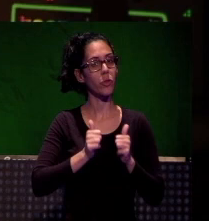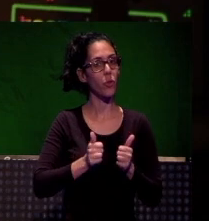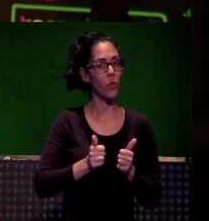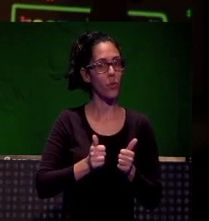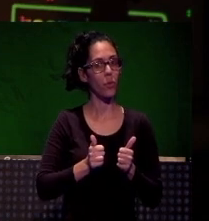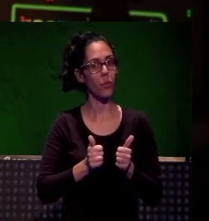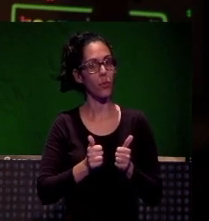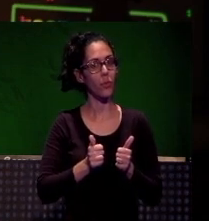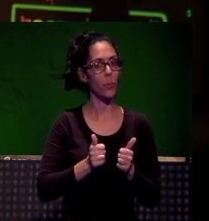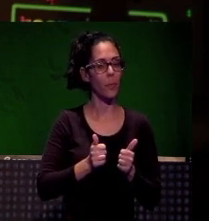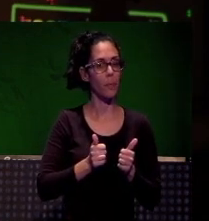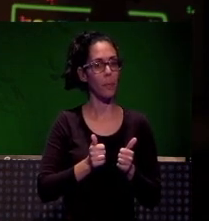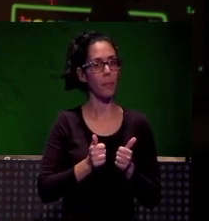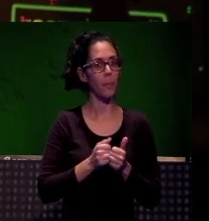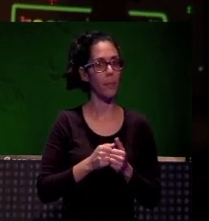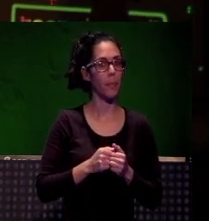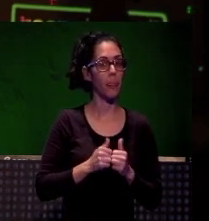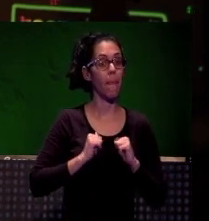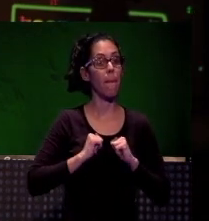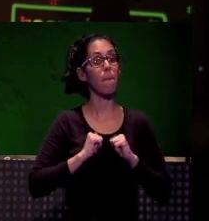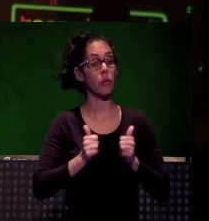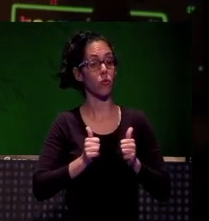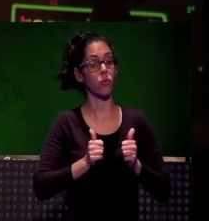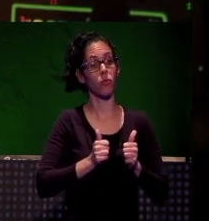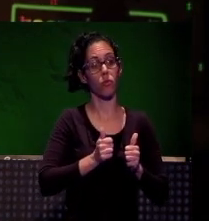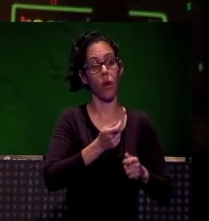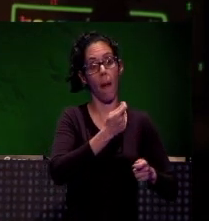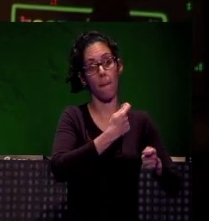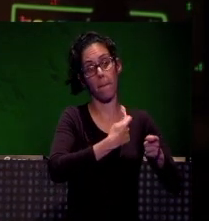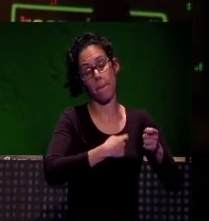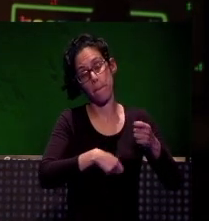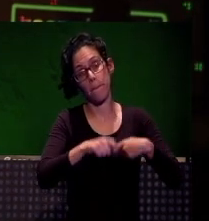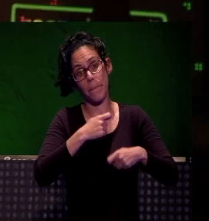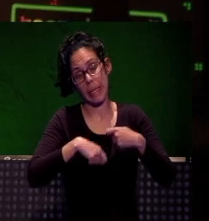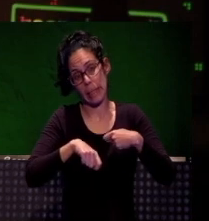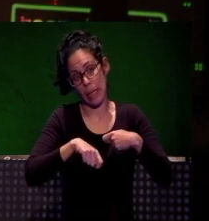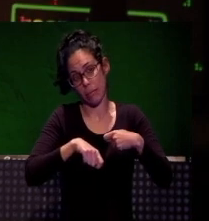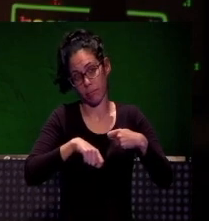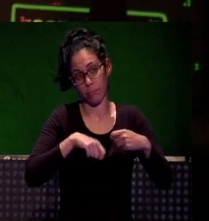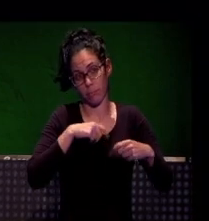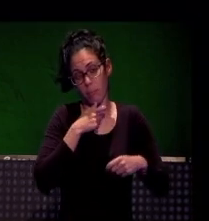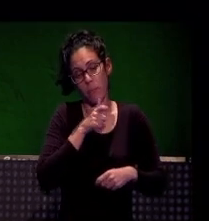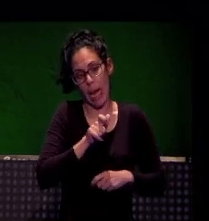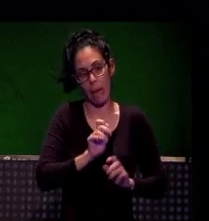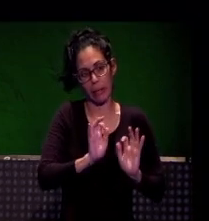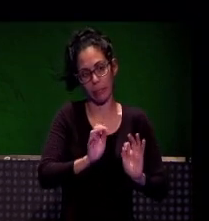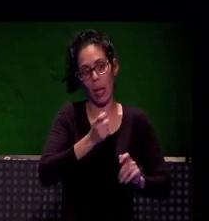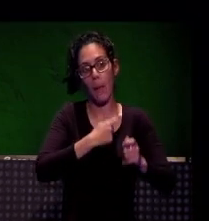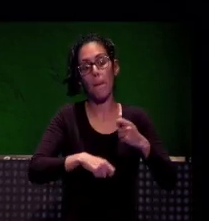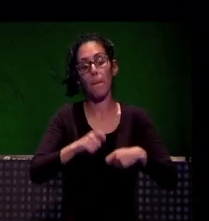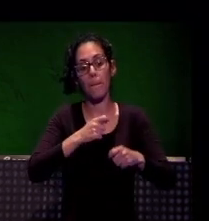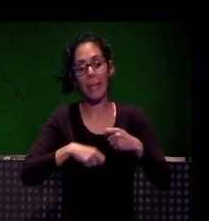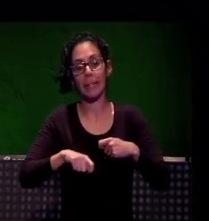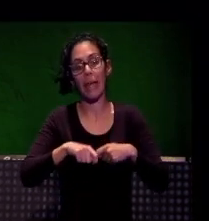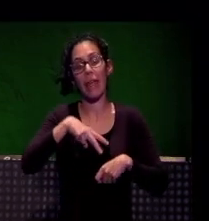una una venta digámoslo así de las medias que empezaba a ver